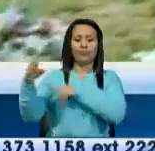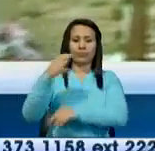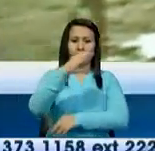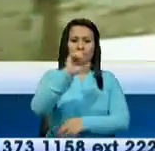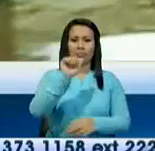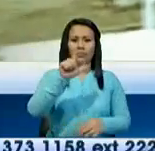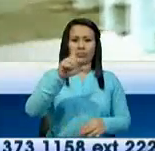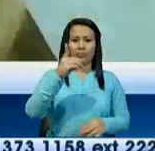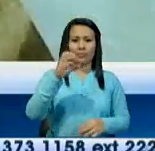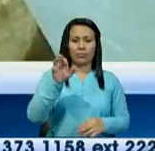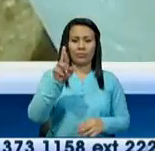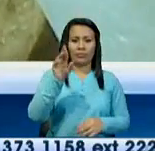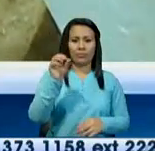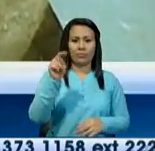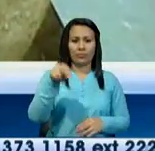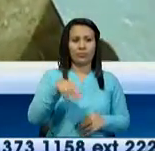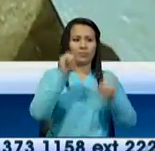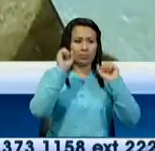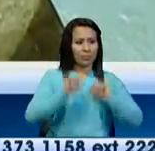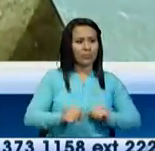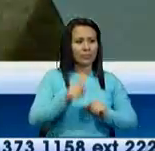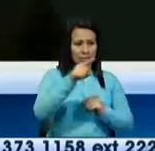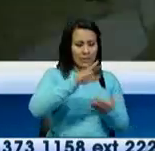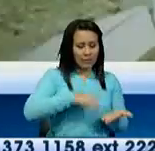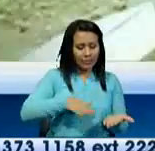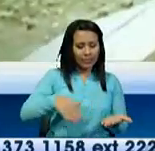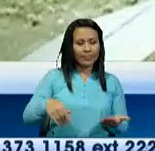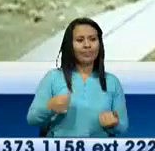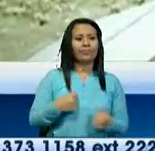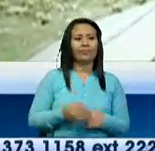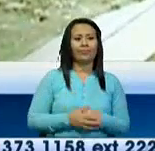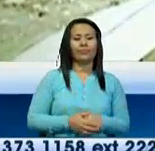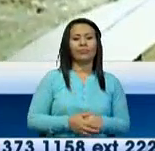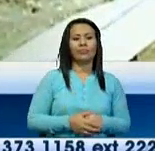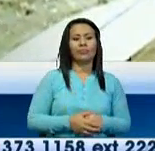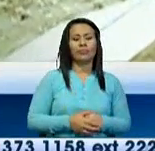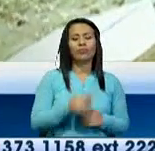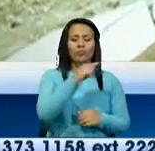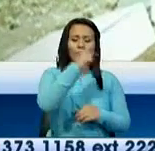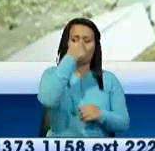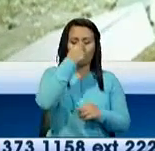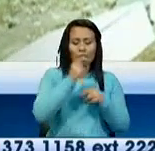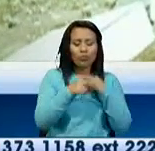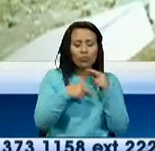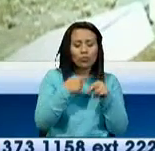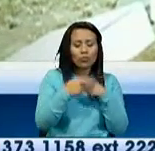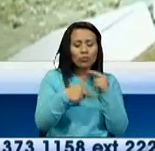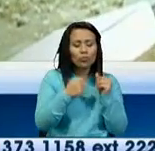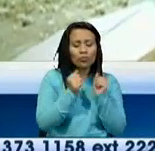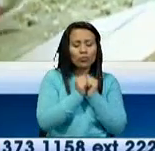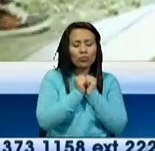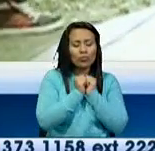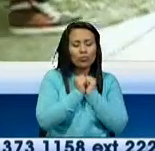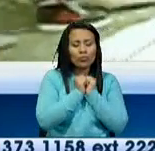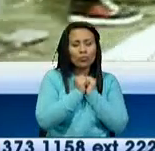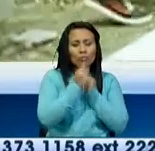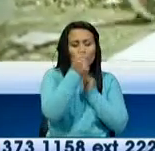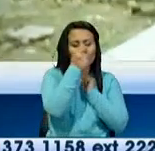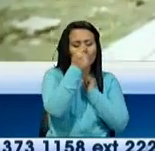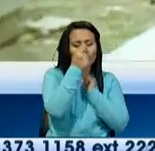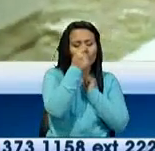que guarda aún las tradiciones ancestrales. No me dejes más de mí, mi última domina. Señor, por en protección.